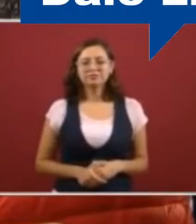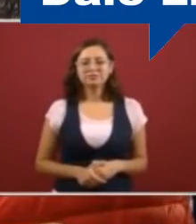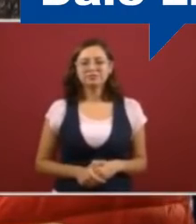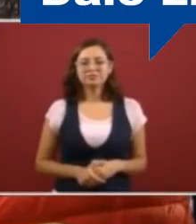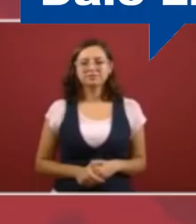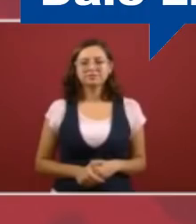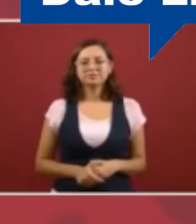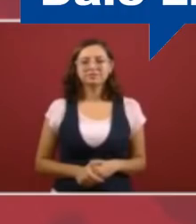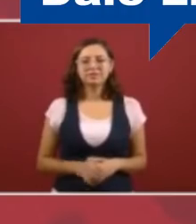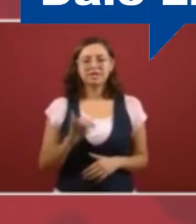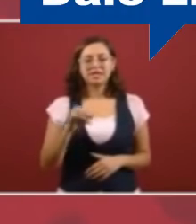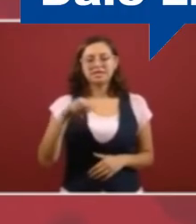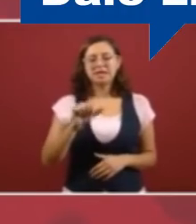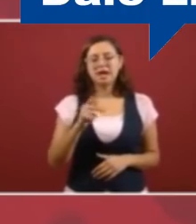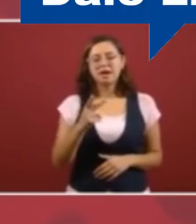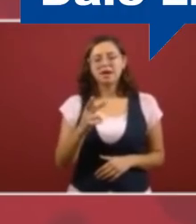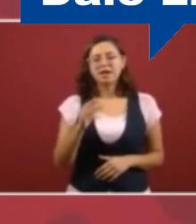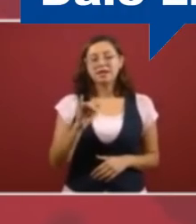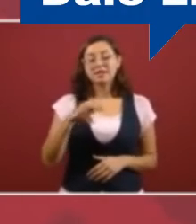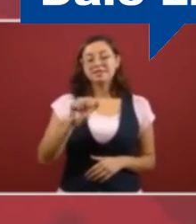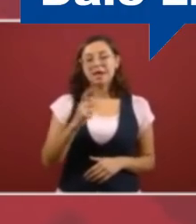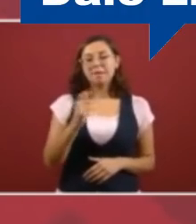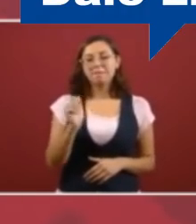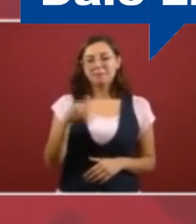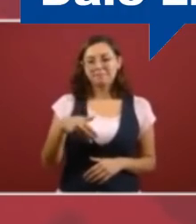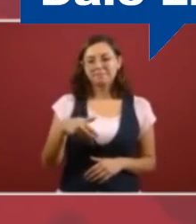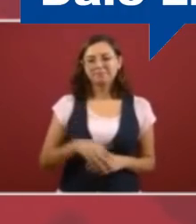del ine y pan linda pan